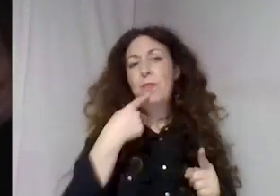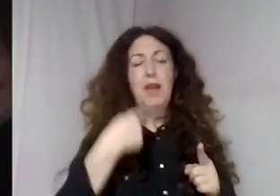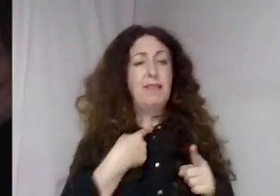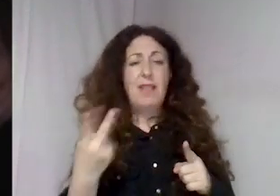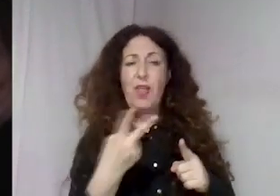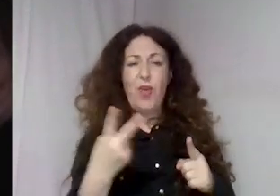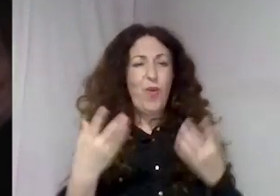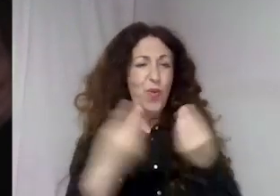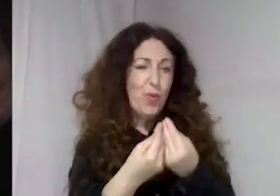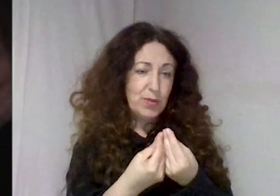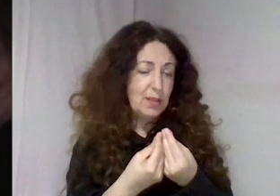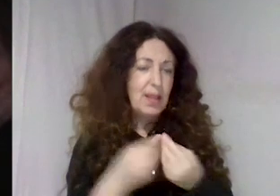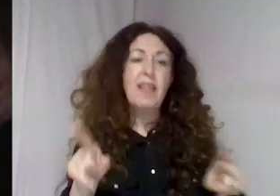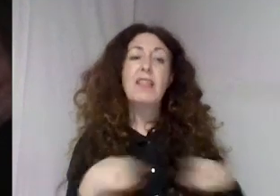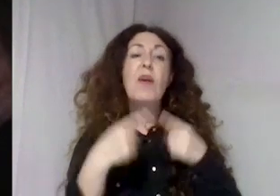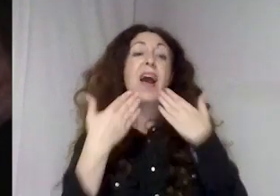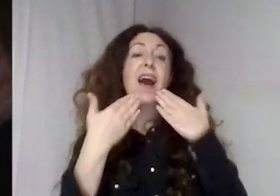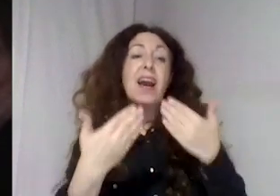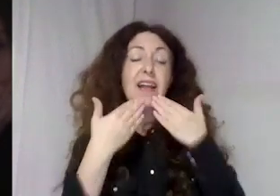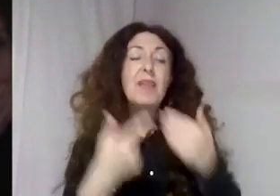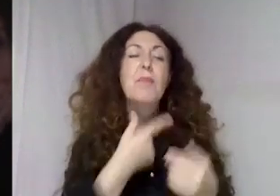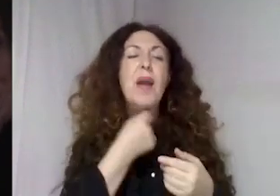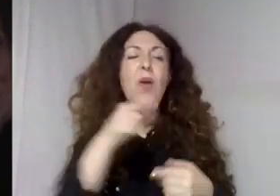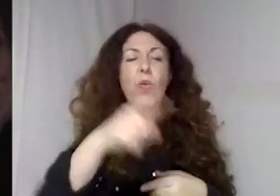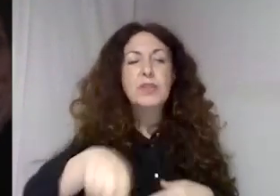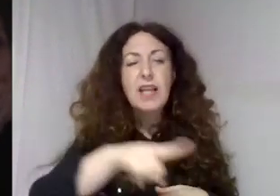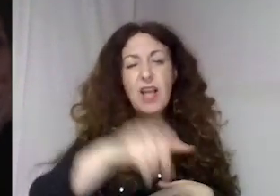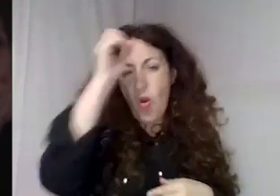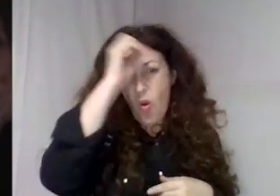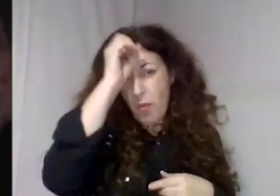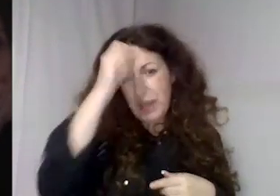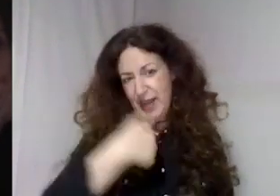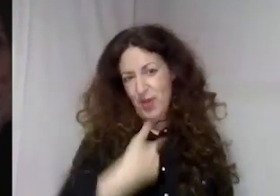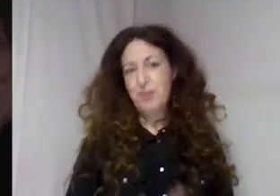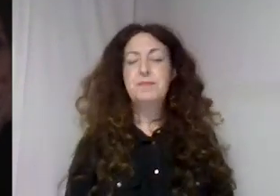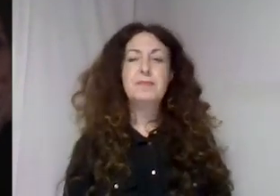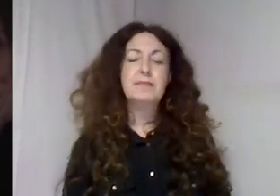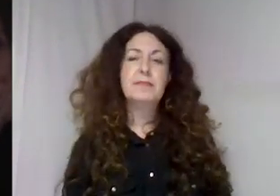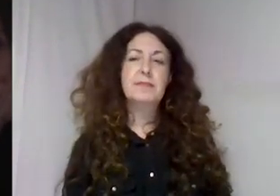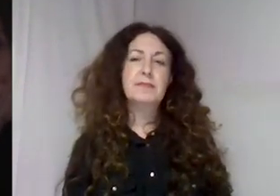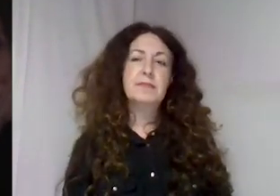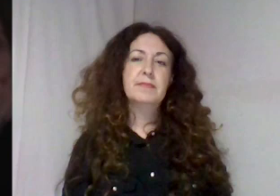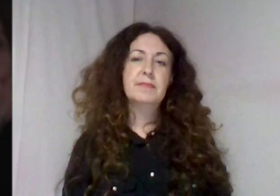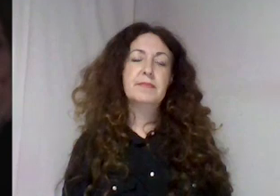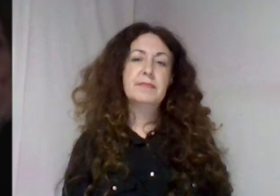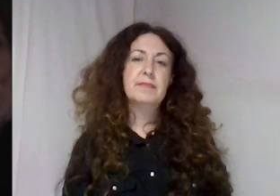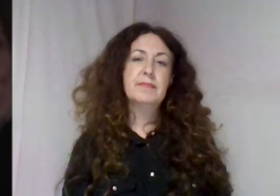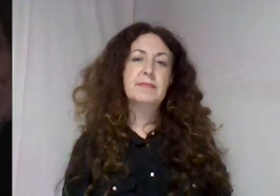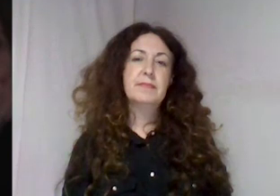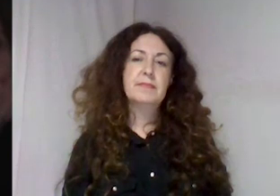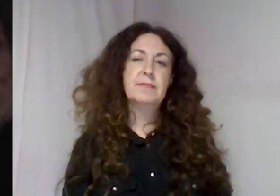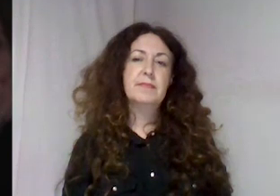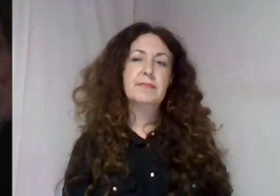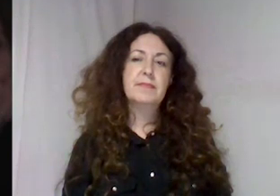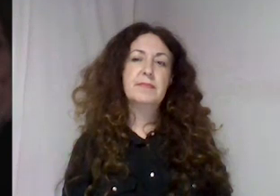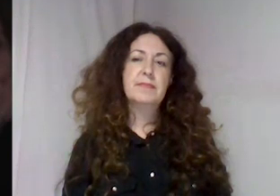salvarnos. Y que es algo que Aristóteles, los Borromeo, Gesualdo, Caravaggio, Marlowe, Shakespeare